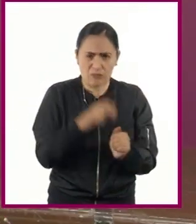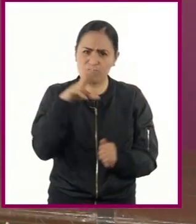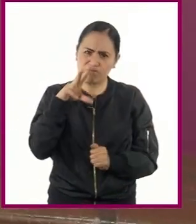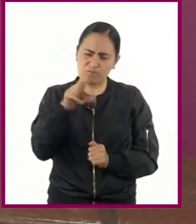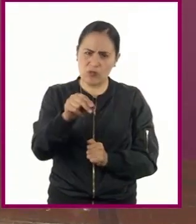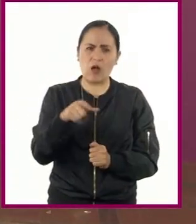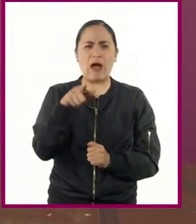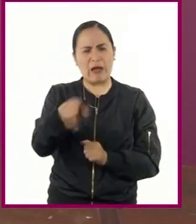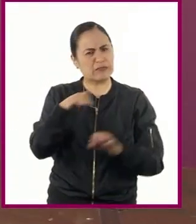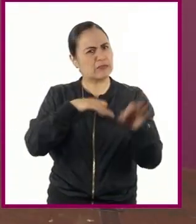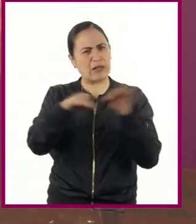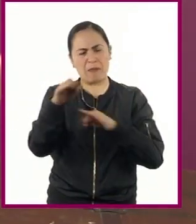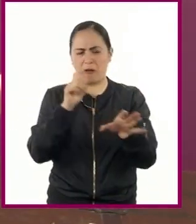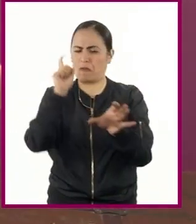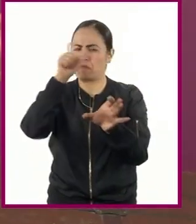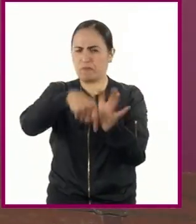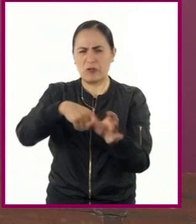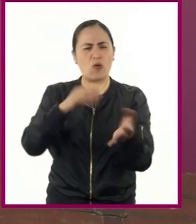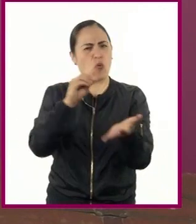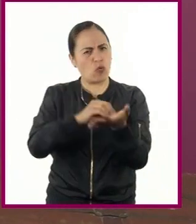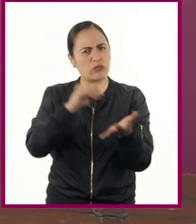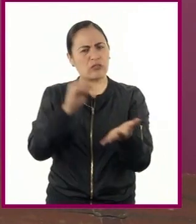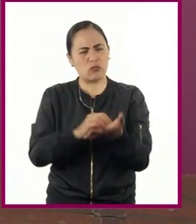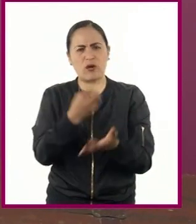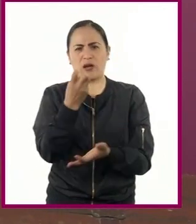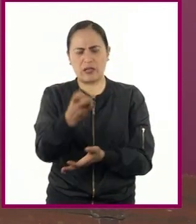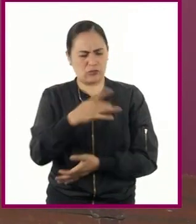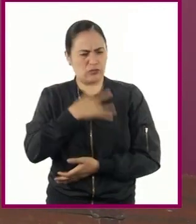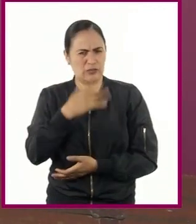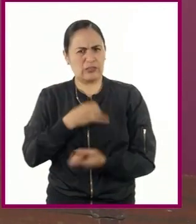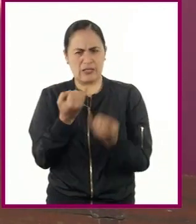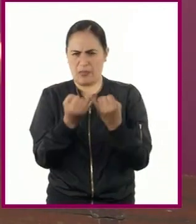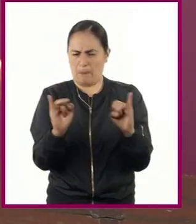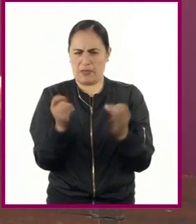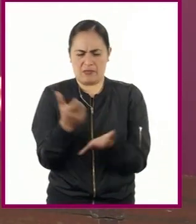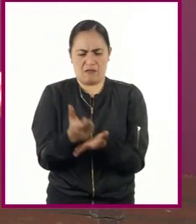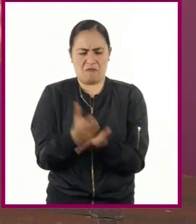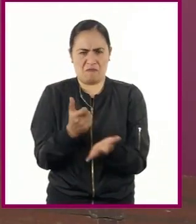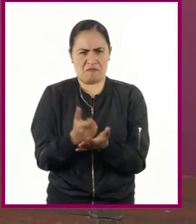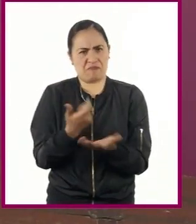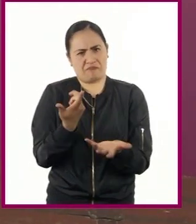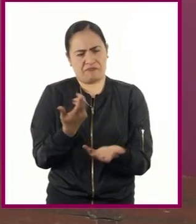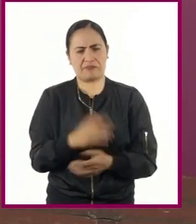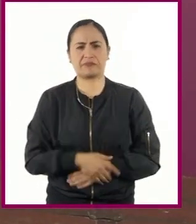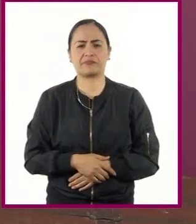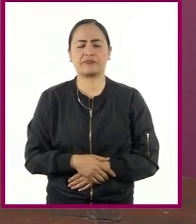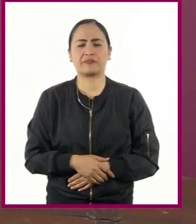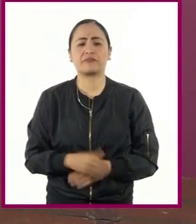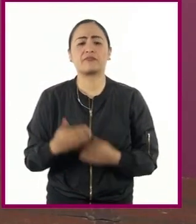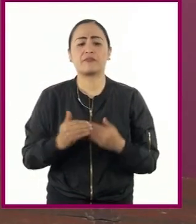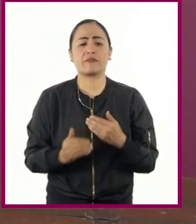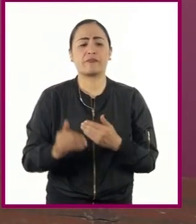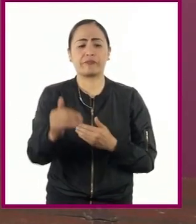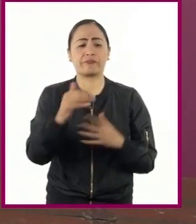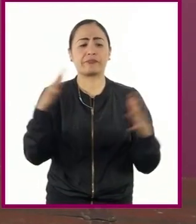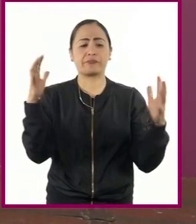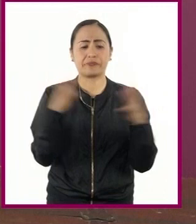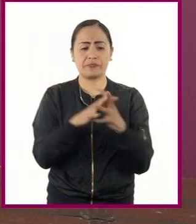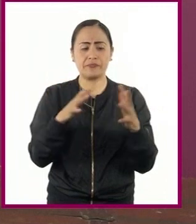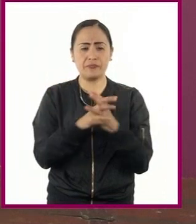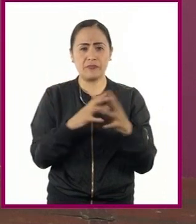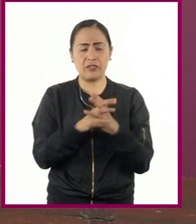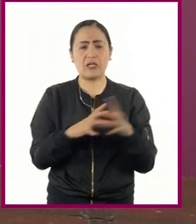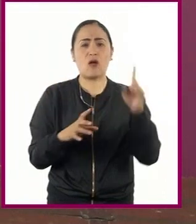conservaron sus puestos de trabajo, que les daban independencia económica. Como consecuencia indirecta, la guerra aceleró